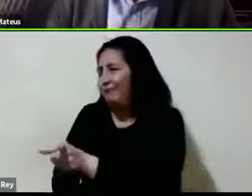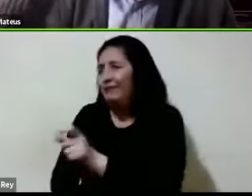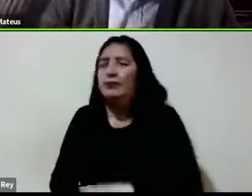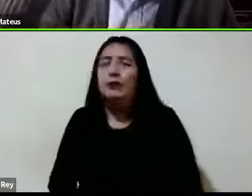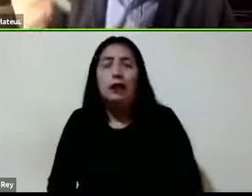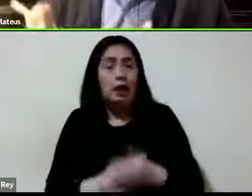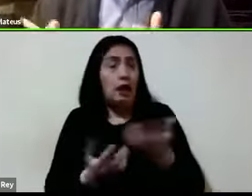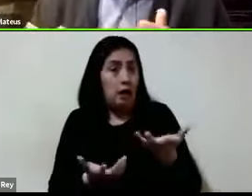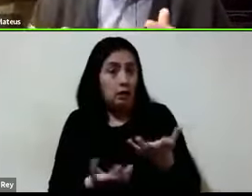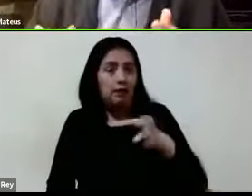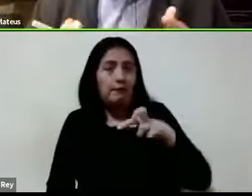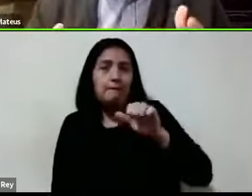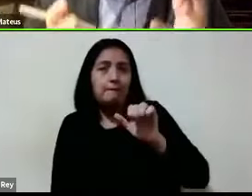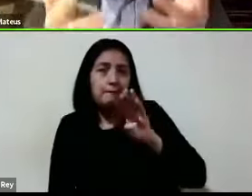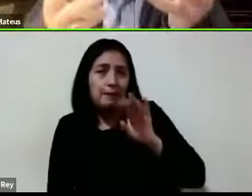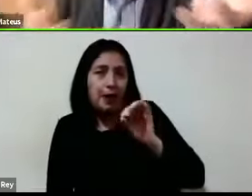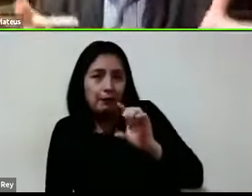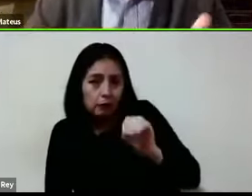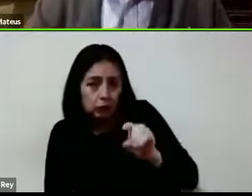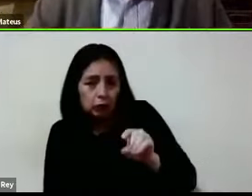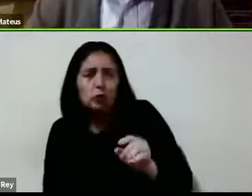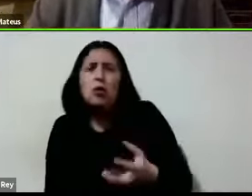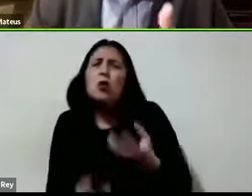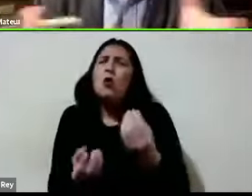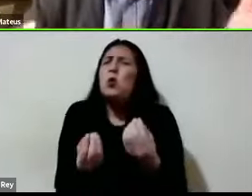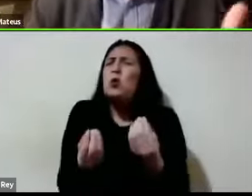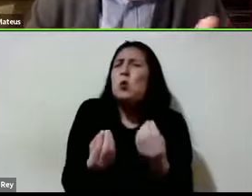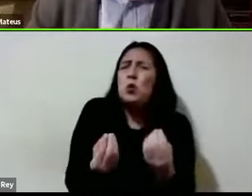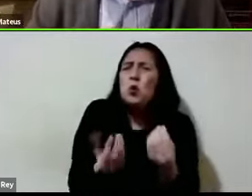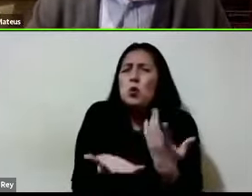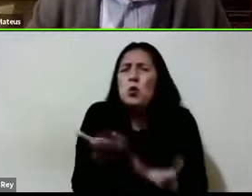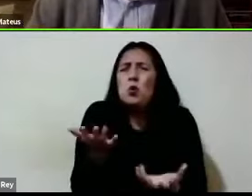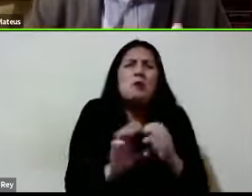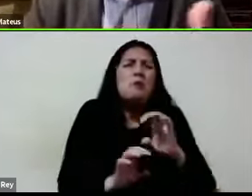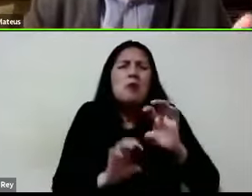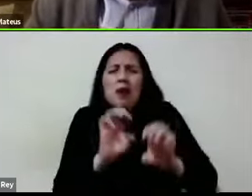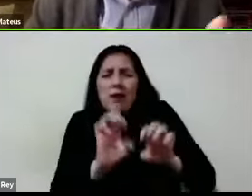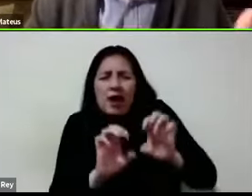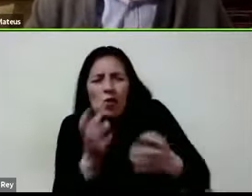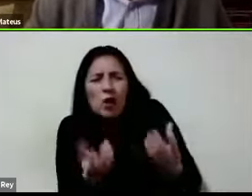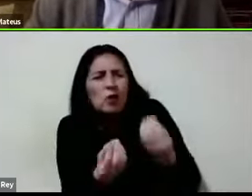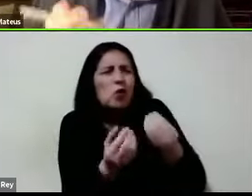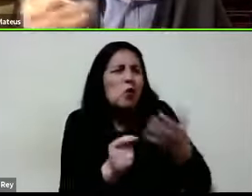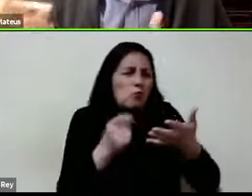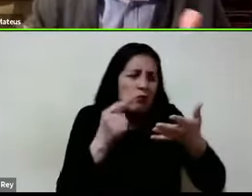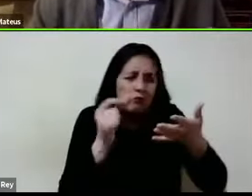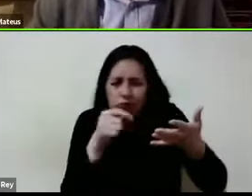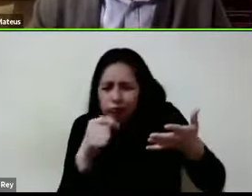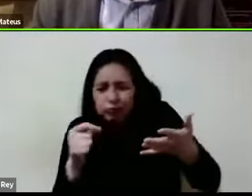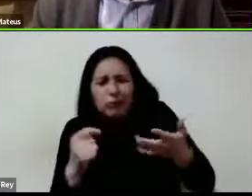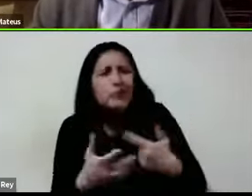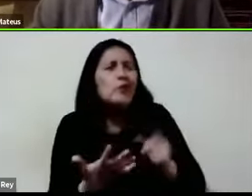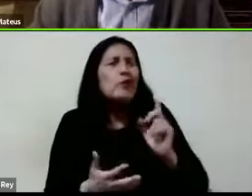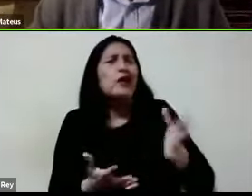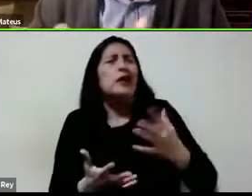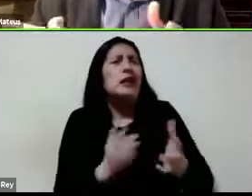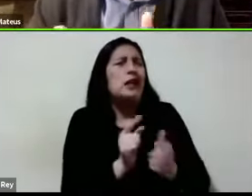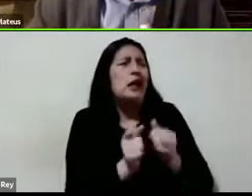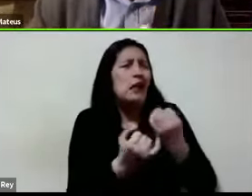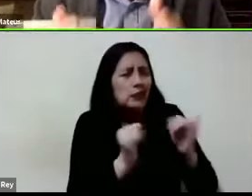Ahora, Pablo, ¿cómo precisamente evaluar esta autonomía? ¿Hay manera de evaluar esta